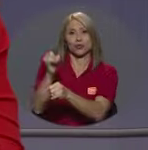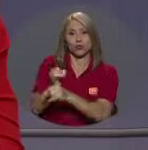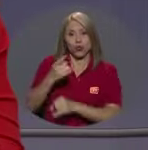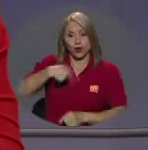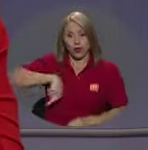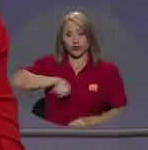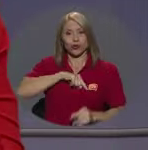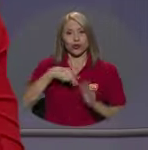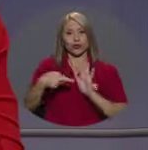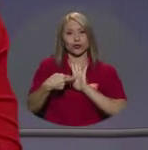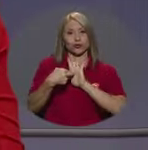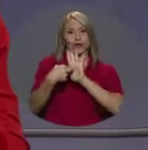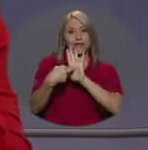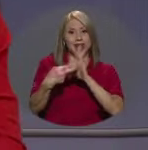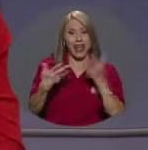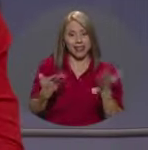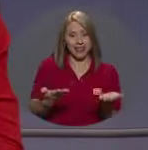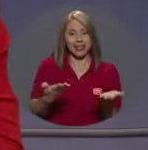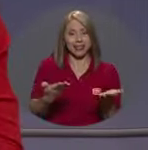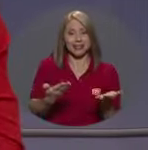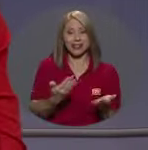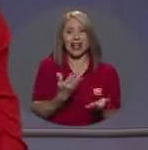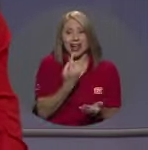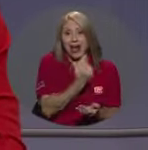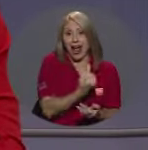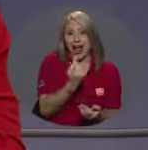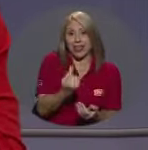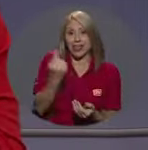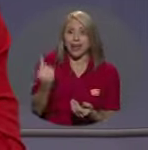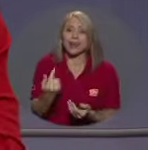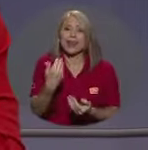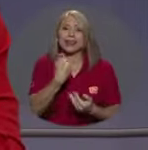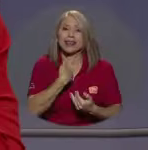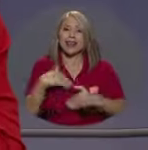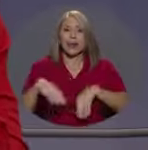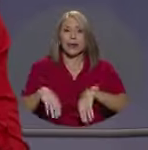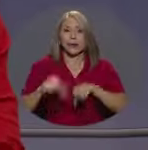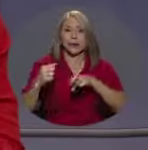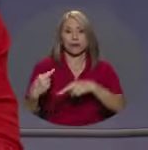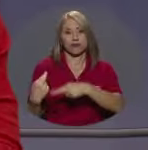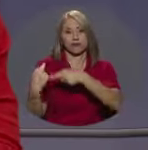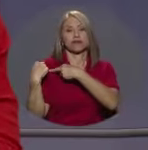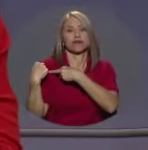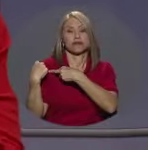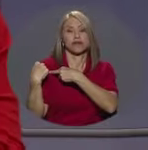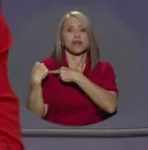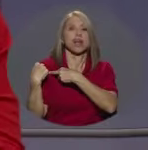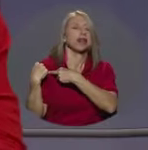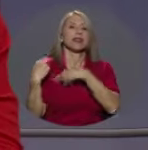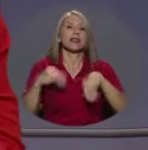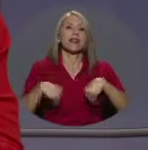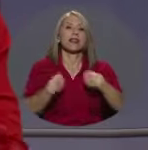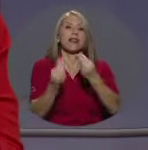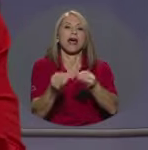que aquí nosotros estamos reflejadas tengamos la responsabilidad de poder dar